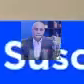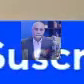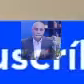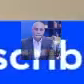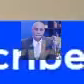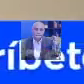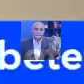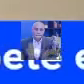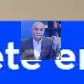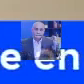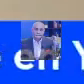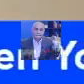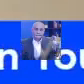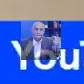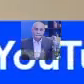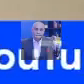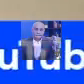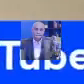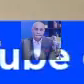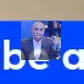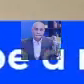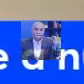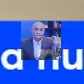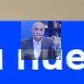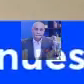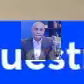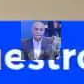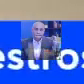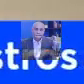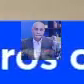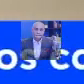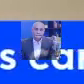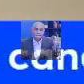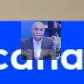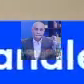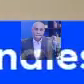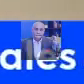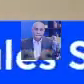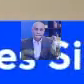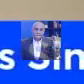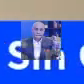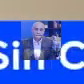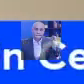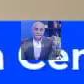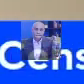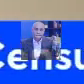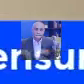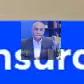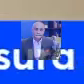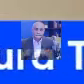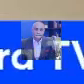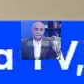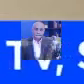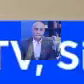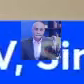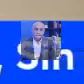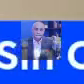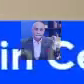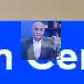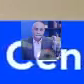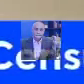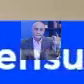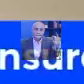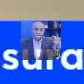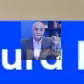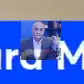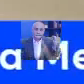contra del éxito de nuestro país, así como vaticinaban una devaluación del peso, están diciendo que nos va a ir mal